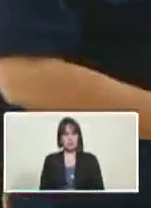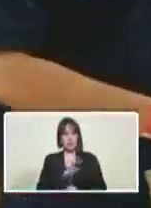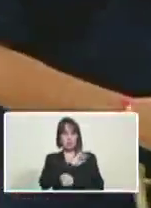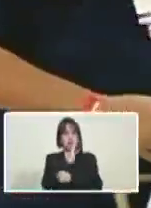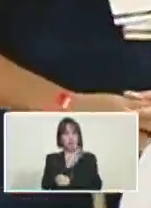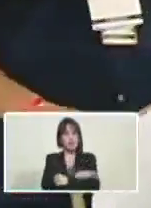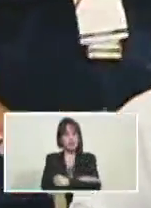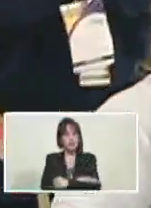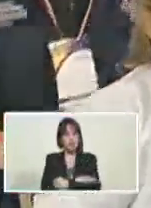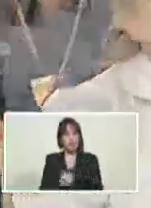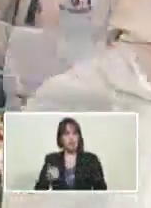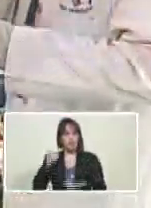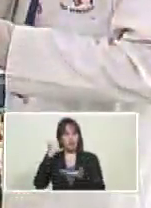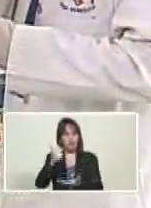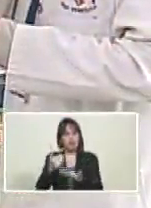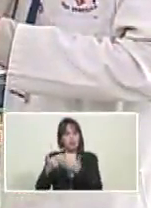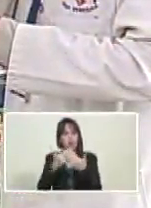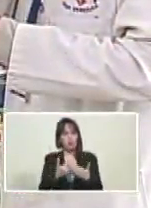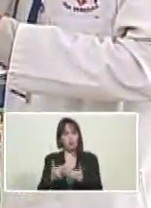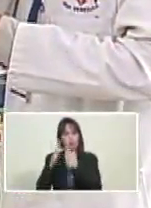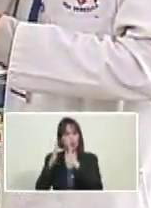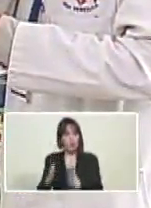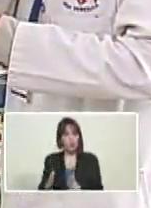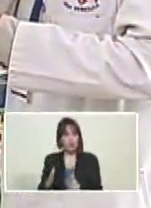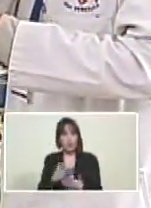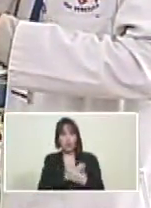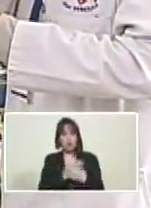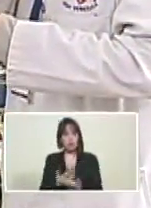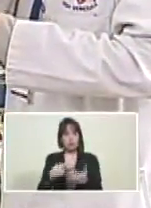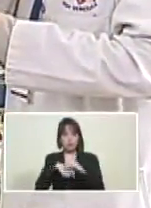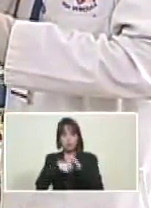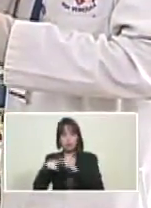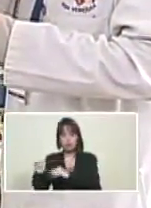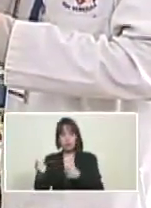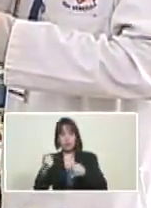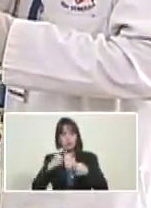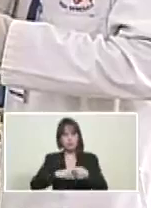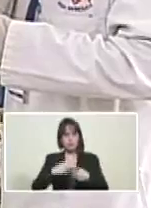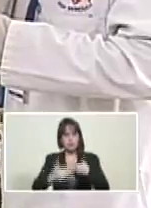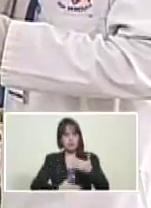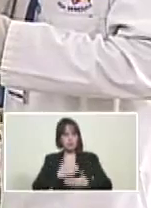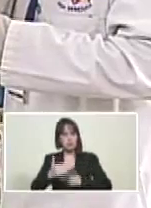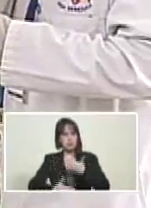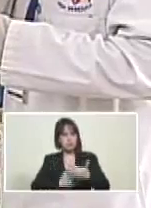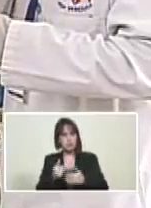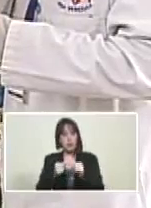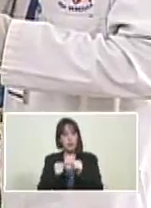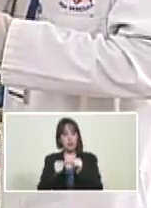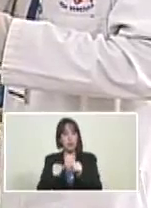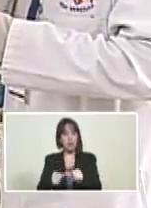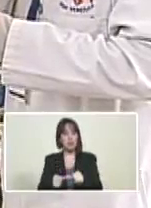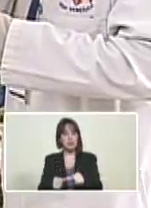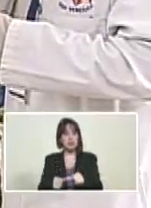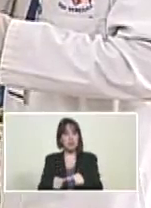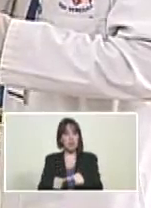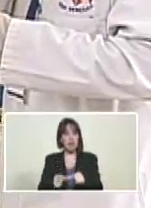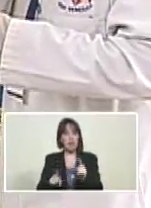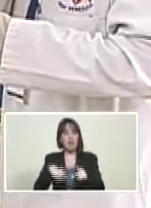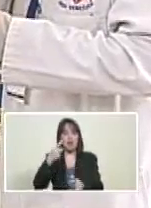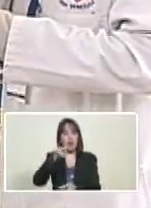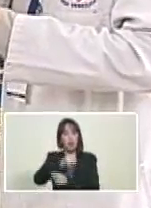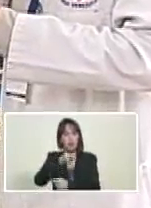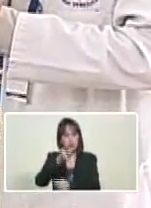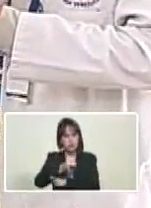Fortalecer los beneficios estudiantiles que garanticen el ingreso a la prosecución, la permanencia y el egreso del